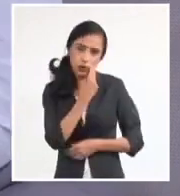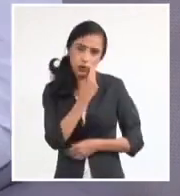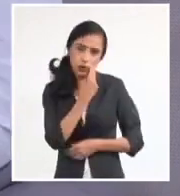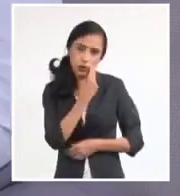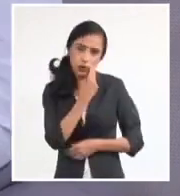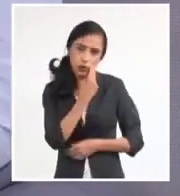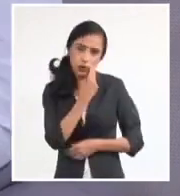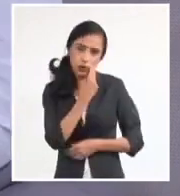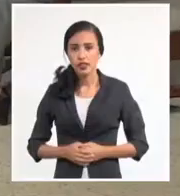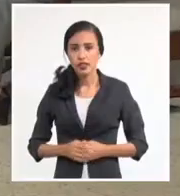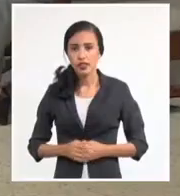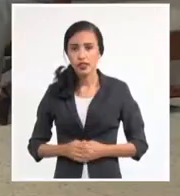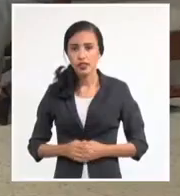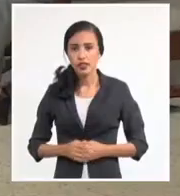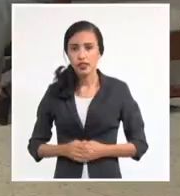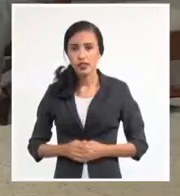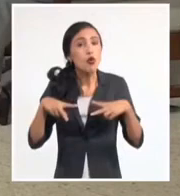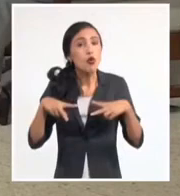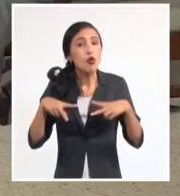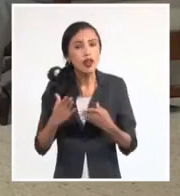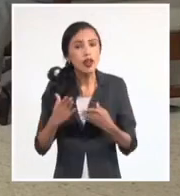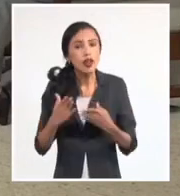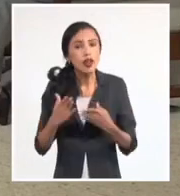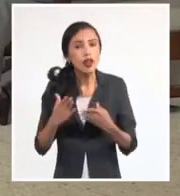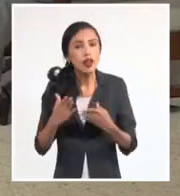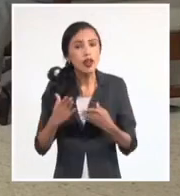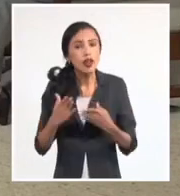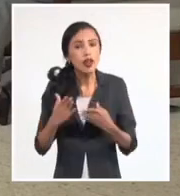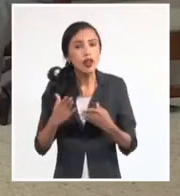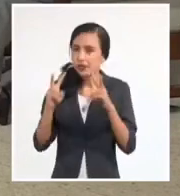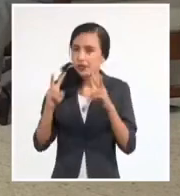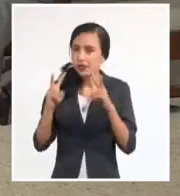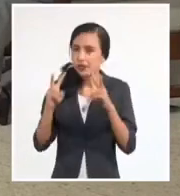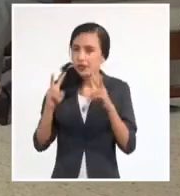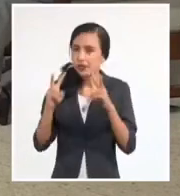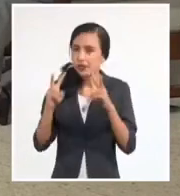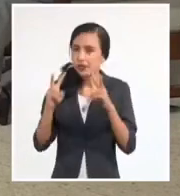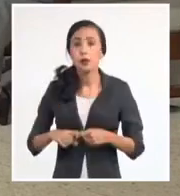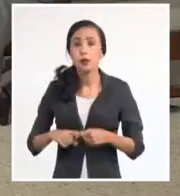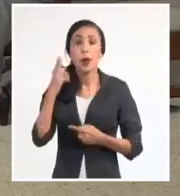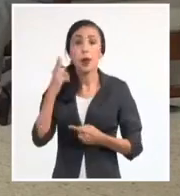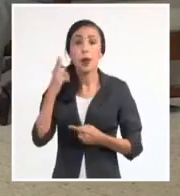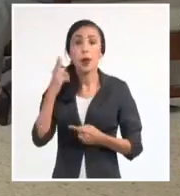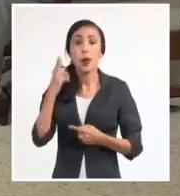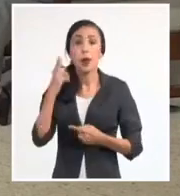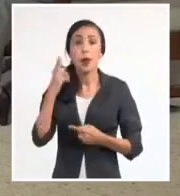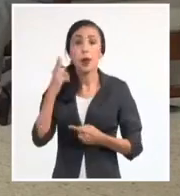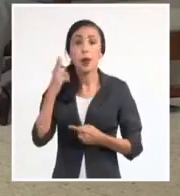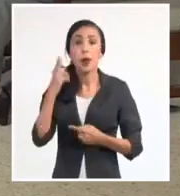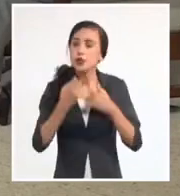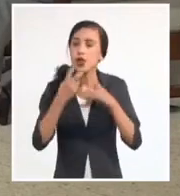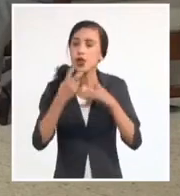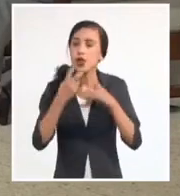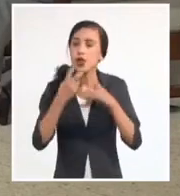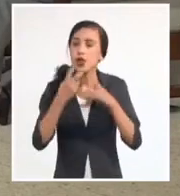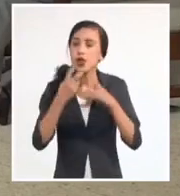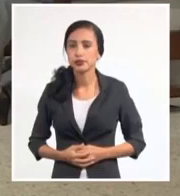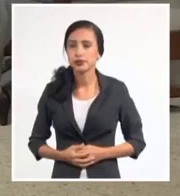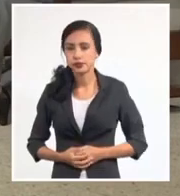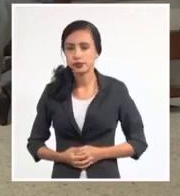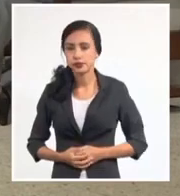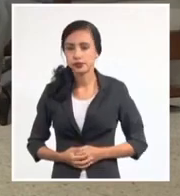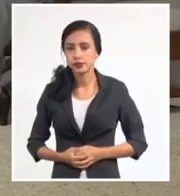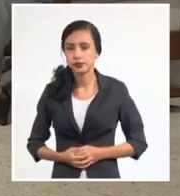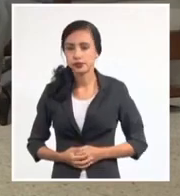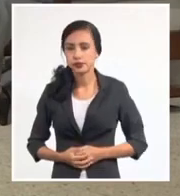su dimensión para vivir, porque él como Martí nos ayuda a vivir, y eso significa que estamos hablando de todas las